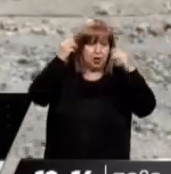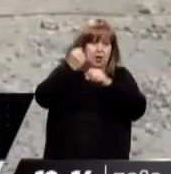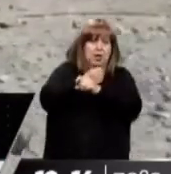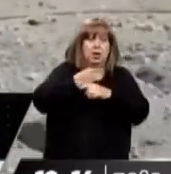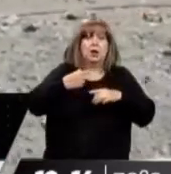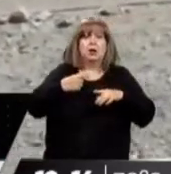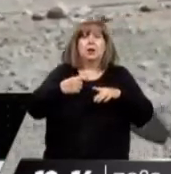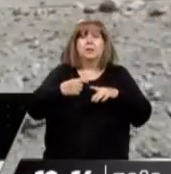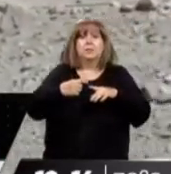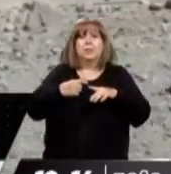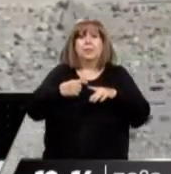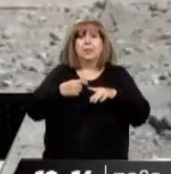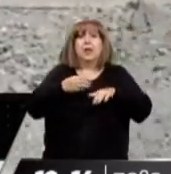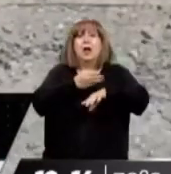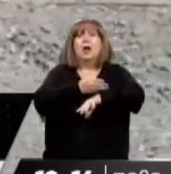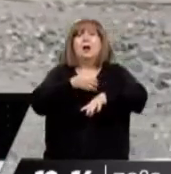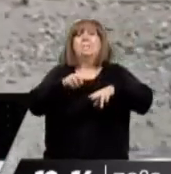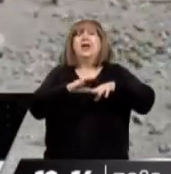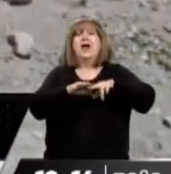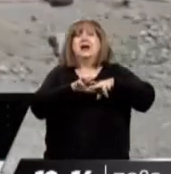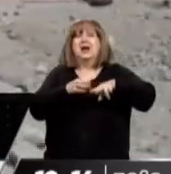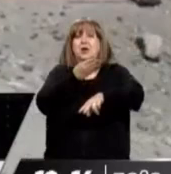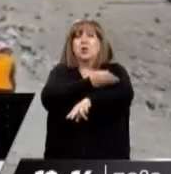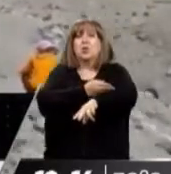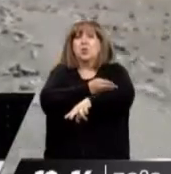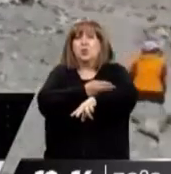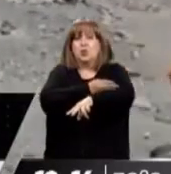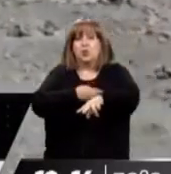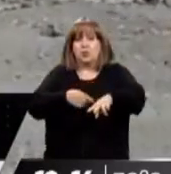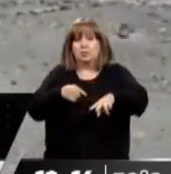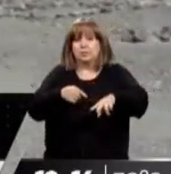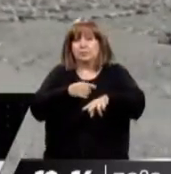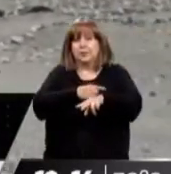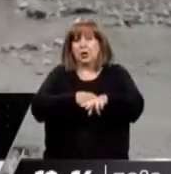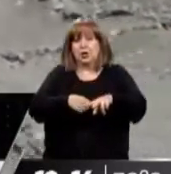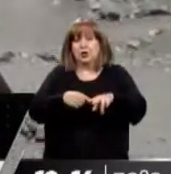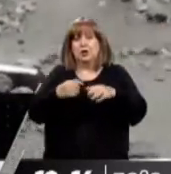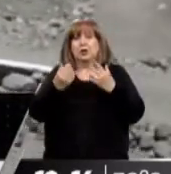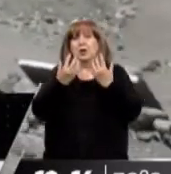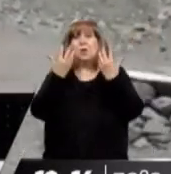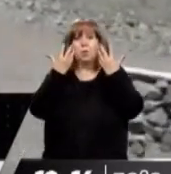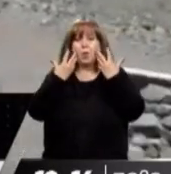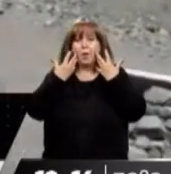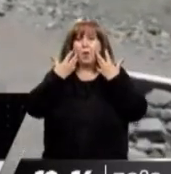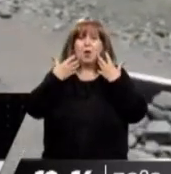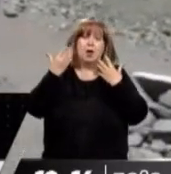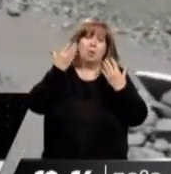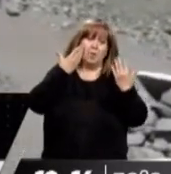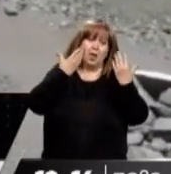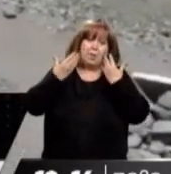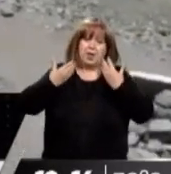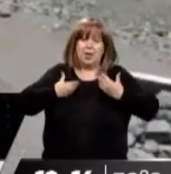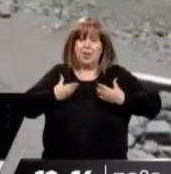y amputación de uno de los miembros inferiores. Así que fue trasladado de urgencia vía terrestre, custodiado por una